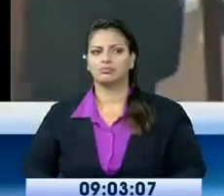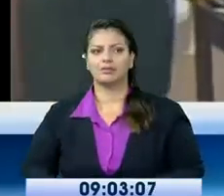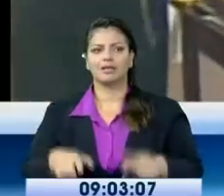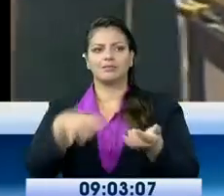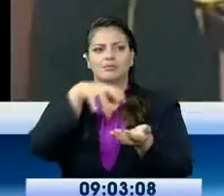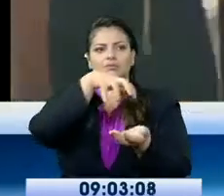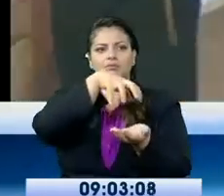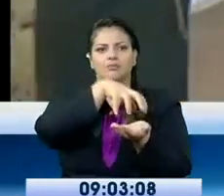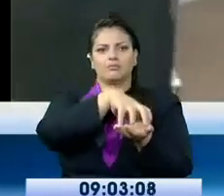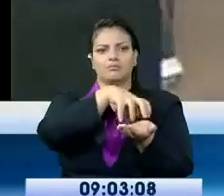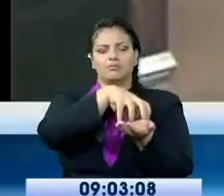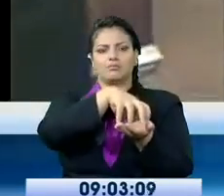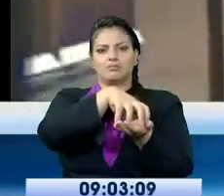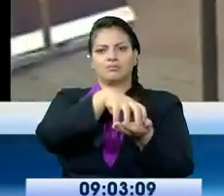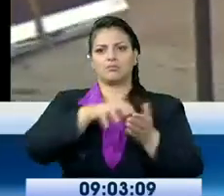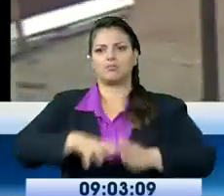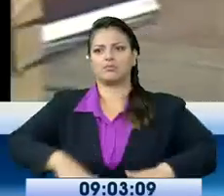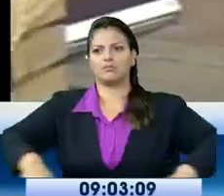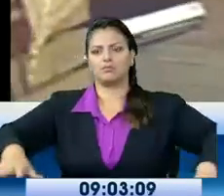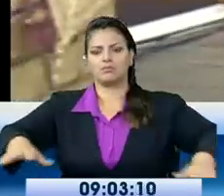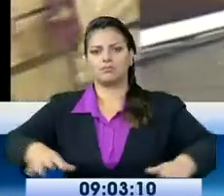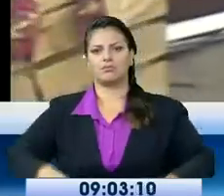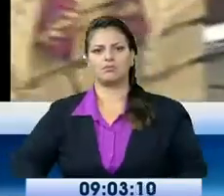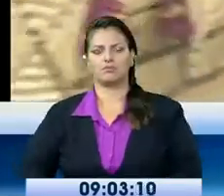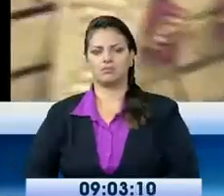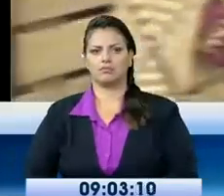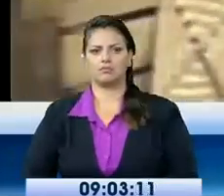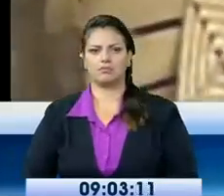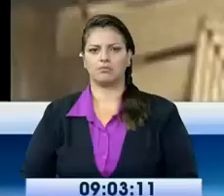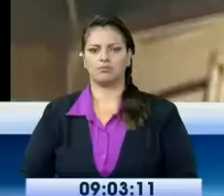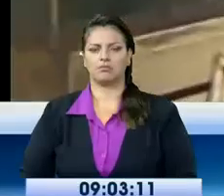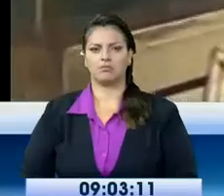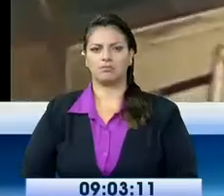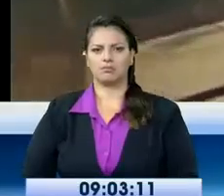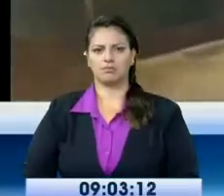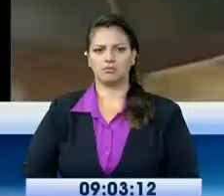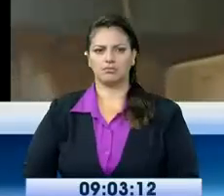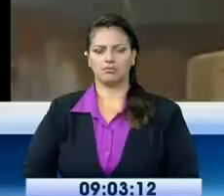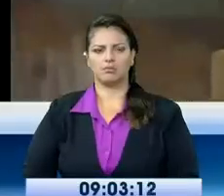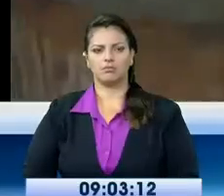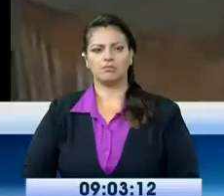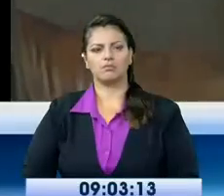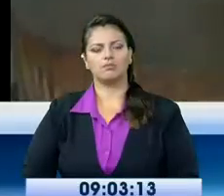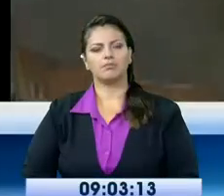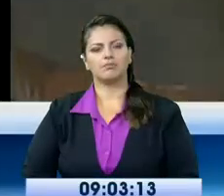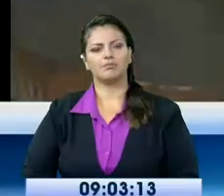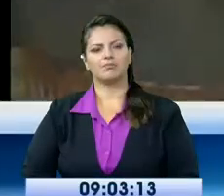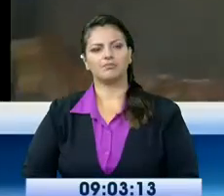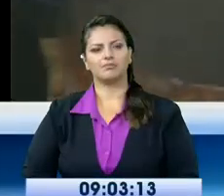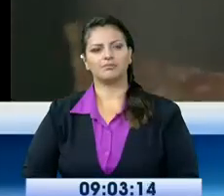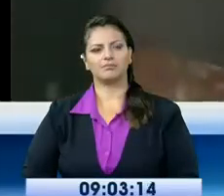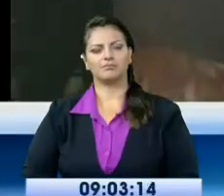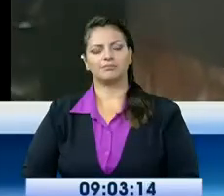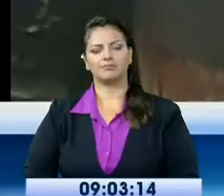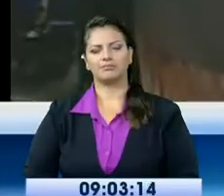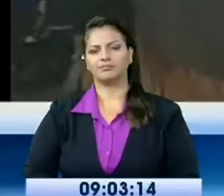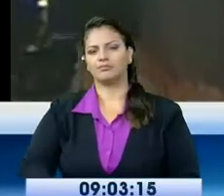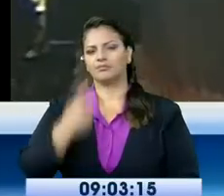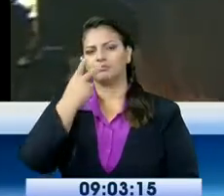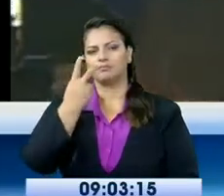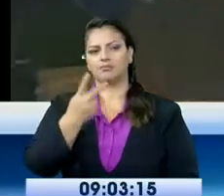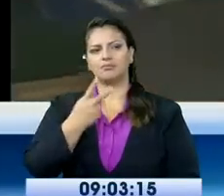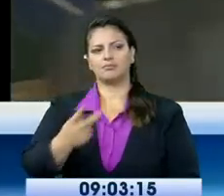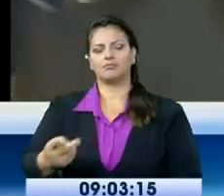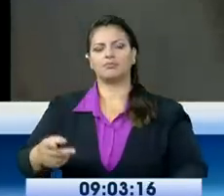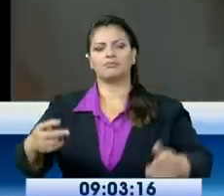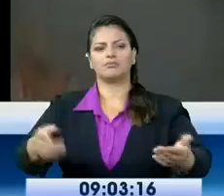Guayaquil. Ah, ya lo van a meter a la tanqueta. Bueno, le decía la tanqueta, ahí donde está el fuego, el